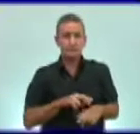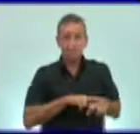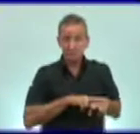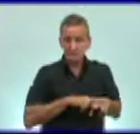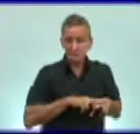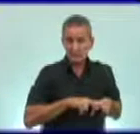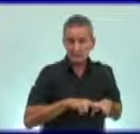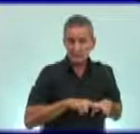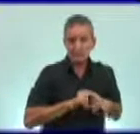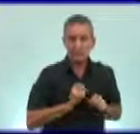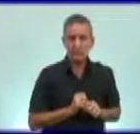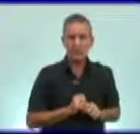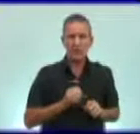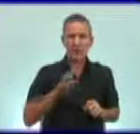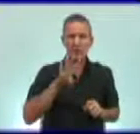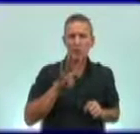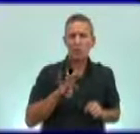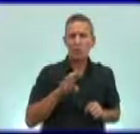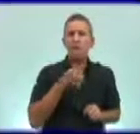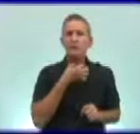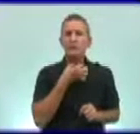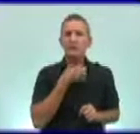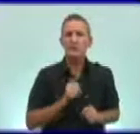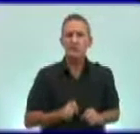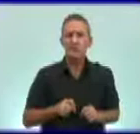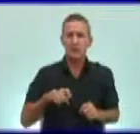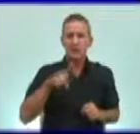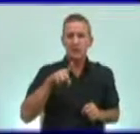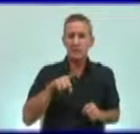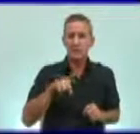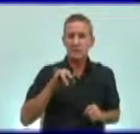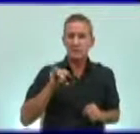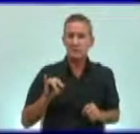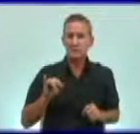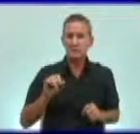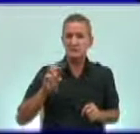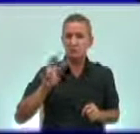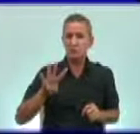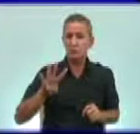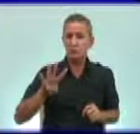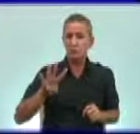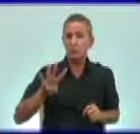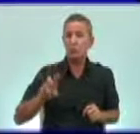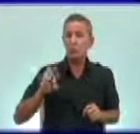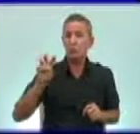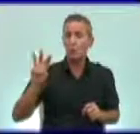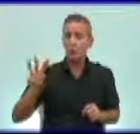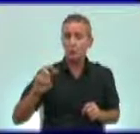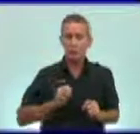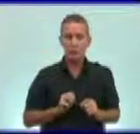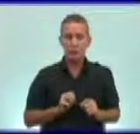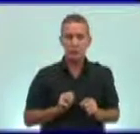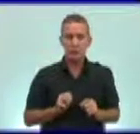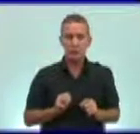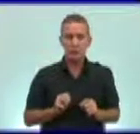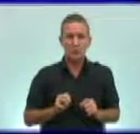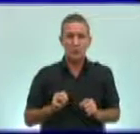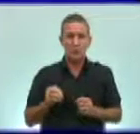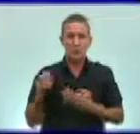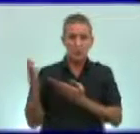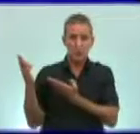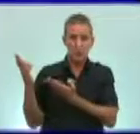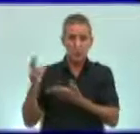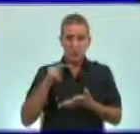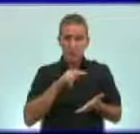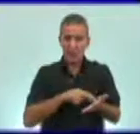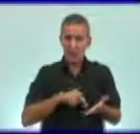1643? Pues nada, que el natalicio de Isaac Newton, un físico, filósofo y matemático inglés que describió